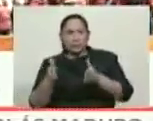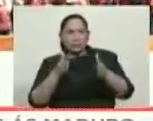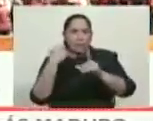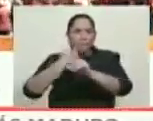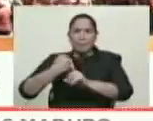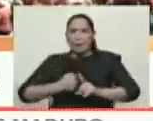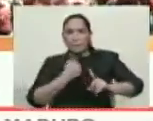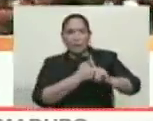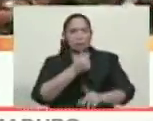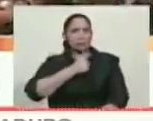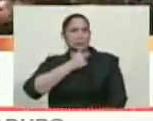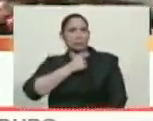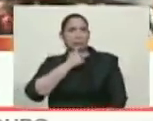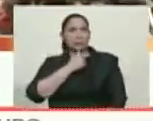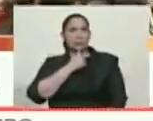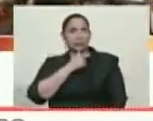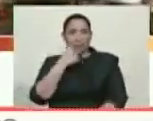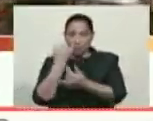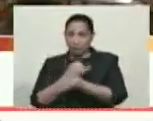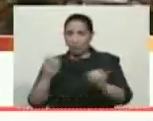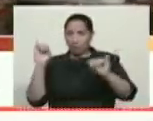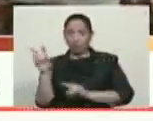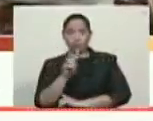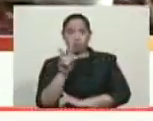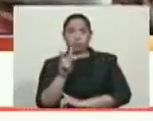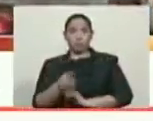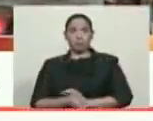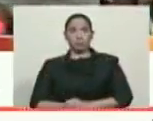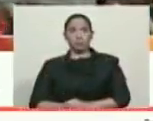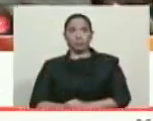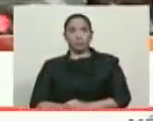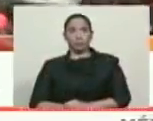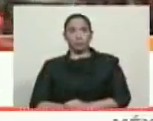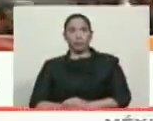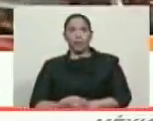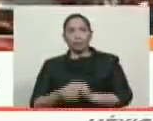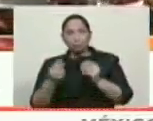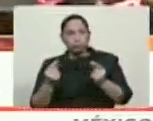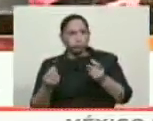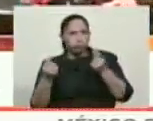batallas decisivas por la independencia de Venezuela, minuto a minuto,